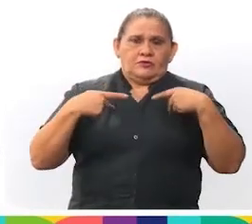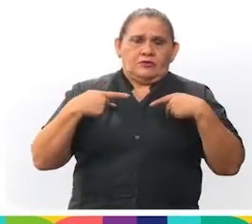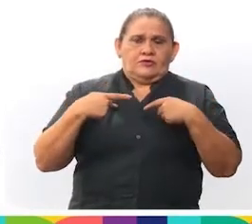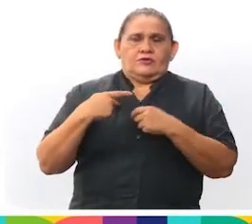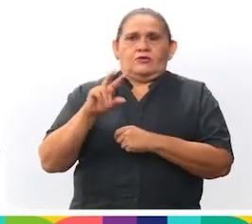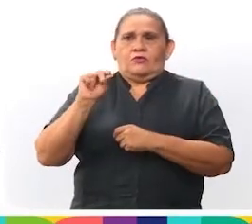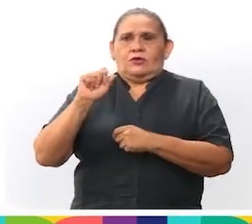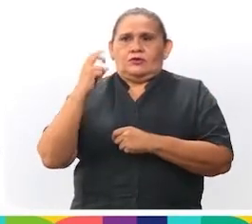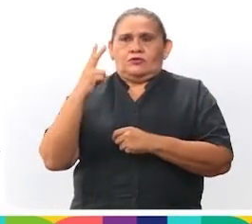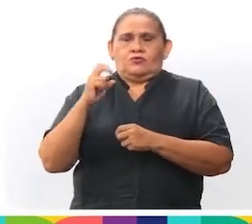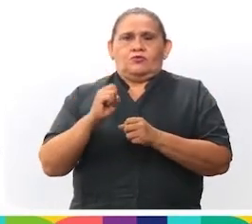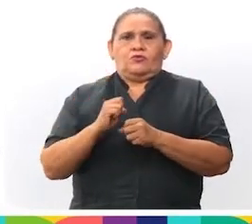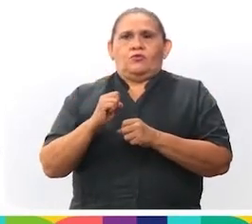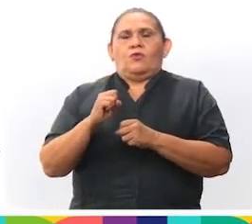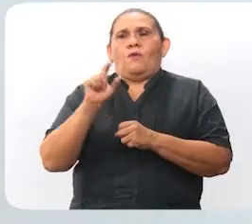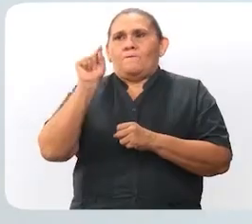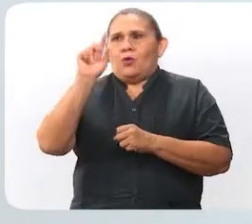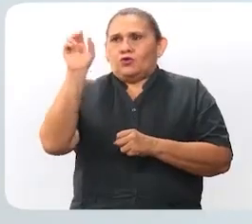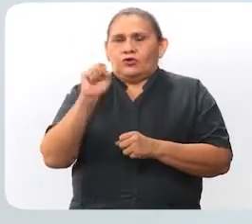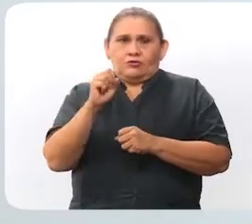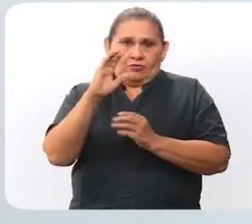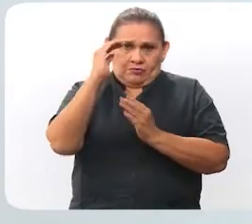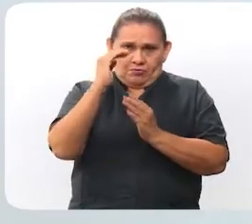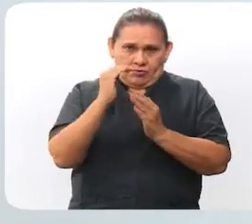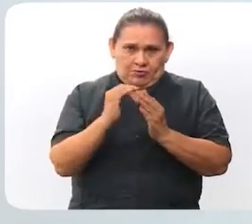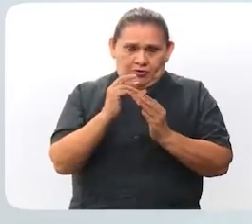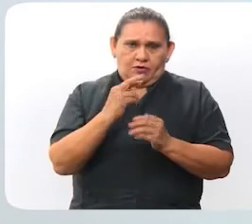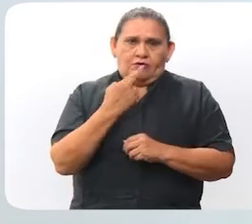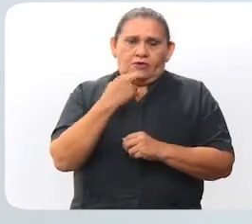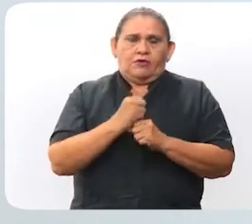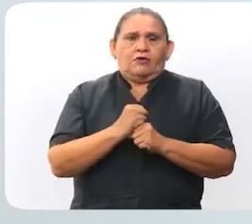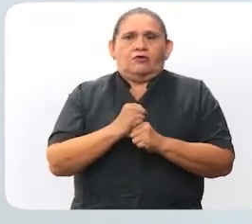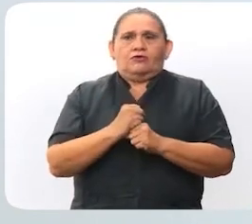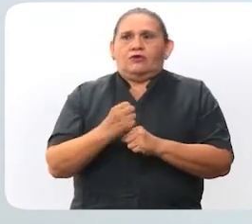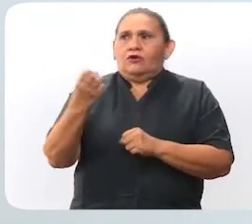está en color rojo y en descenso. Los indicadores